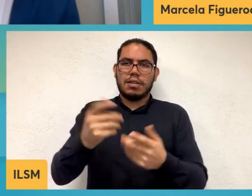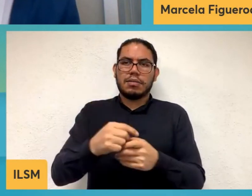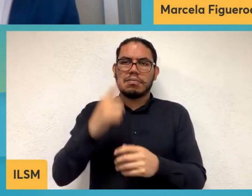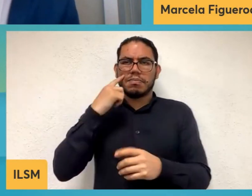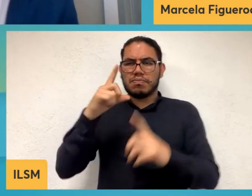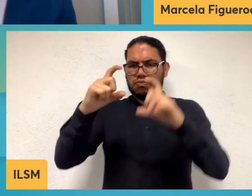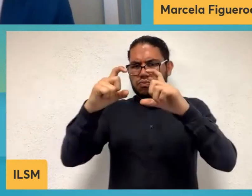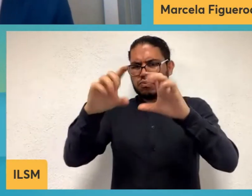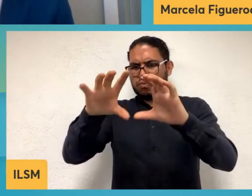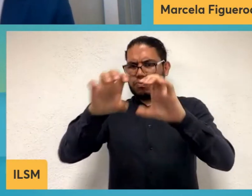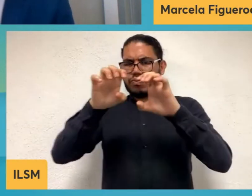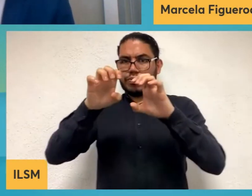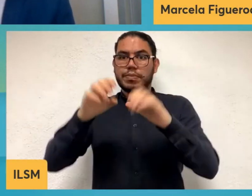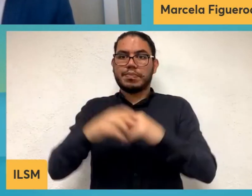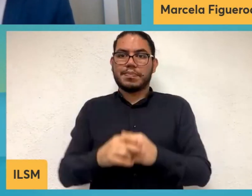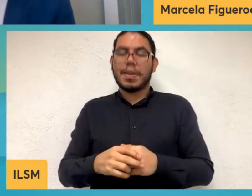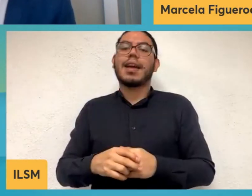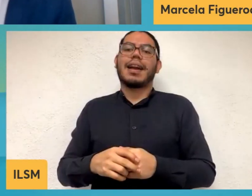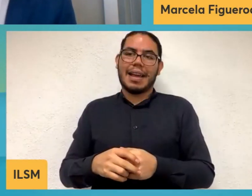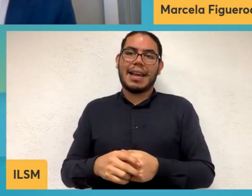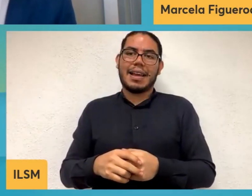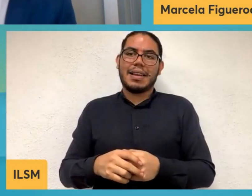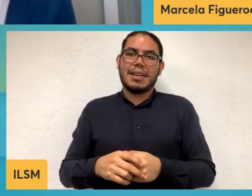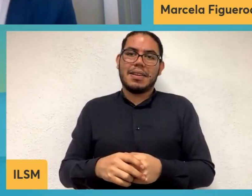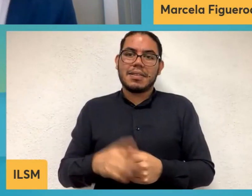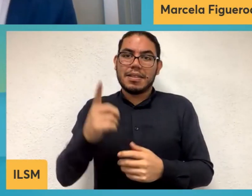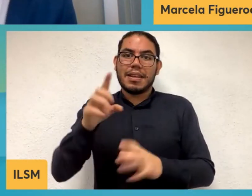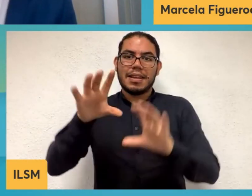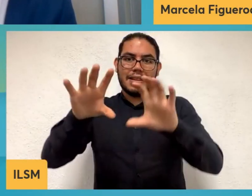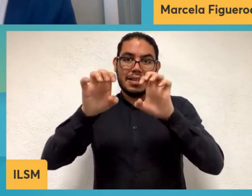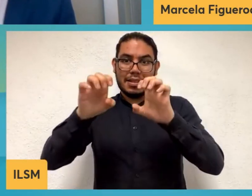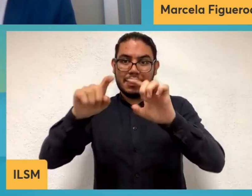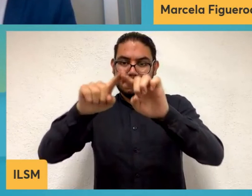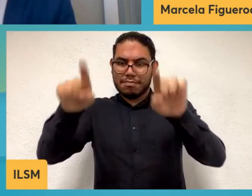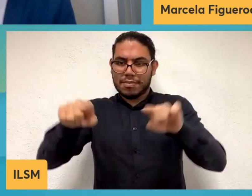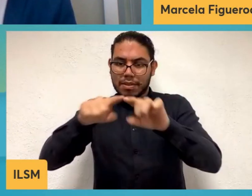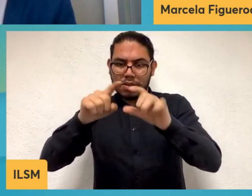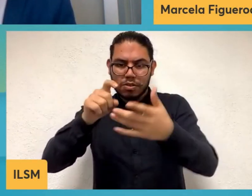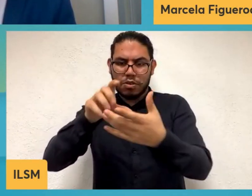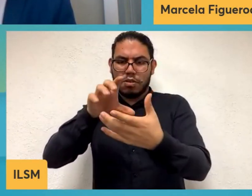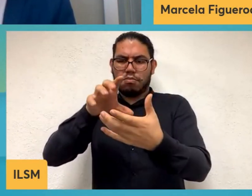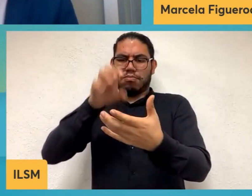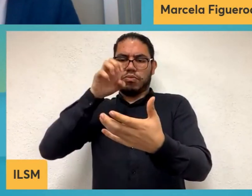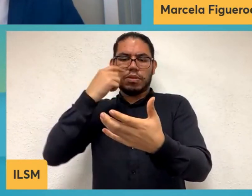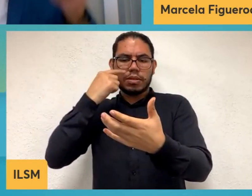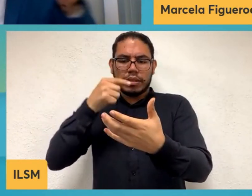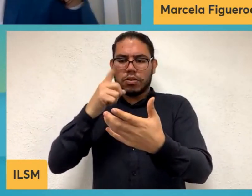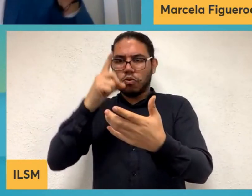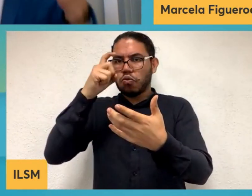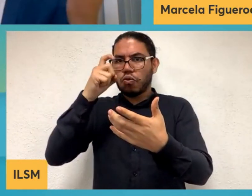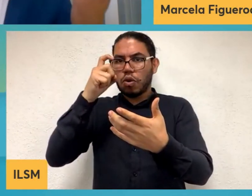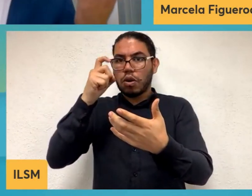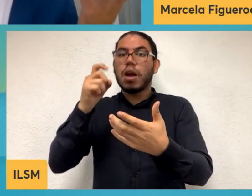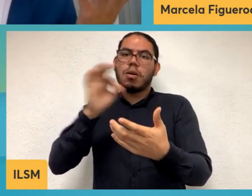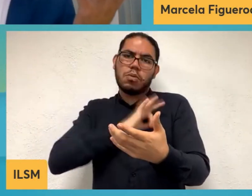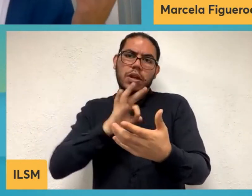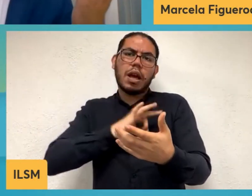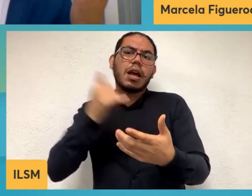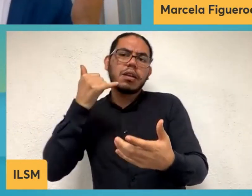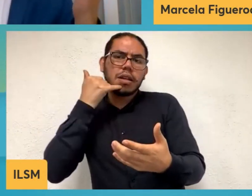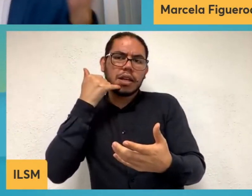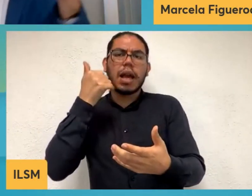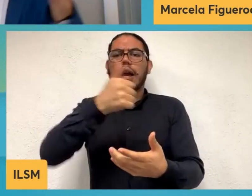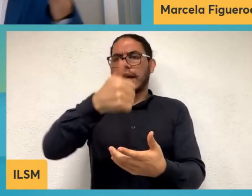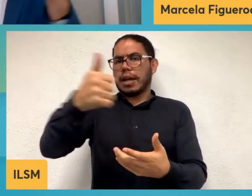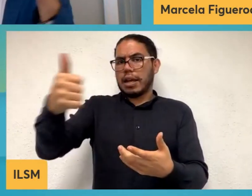screenshot? Una captura de pantalla. Eso, muy bien. Es una captura de pantalla que se puede hacer en el teléfono celular. Cada teléfono tiene